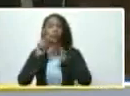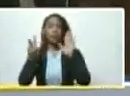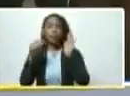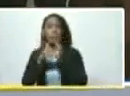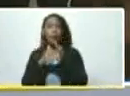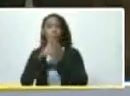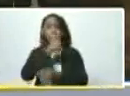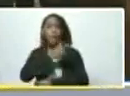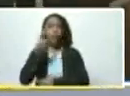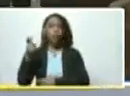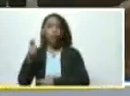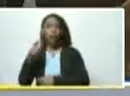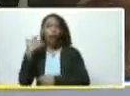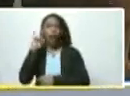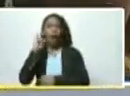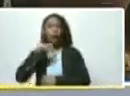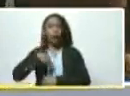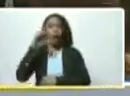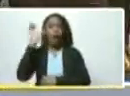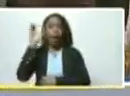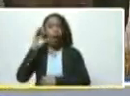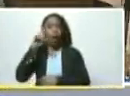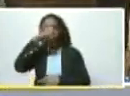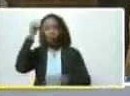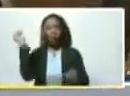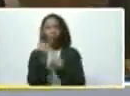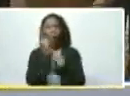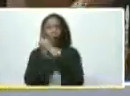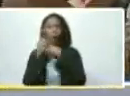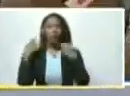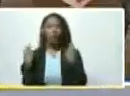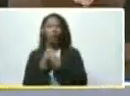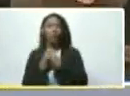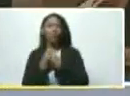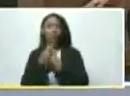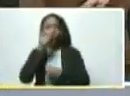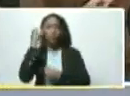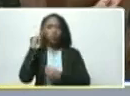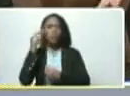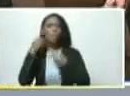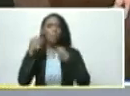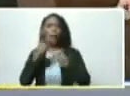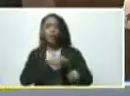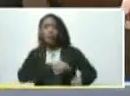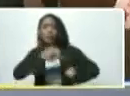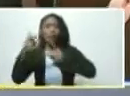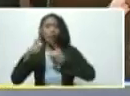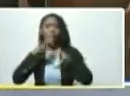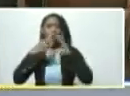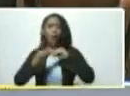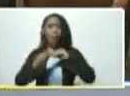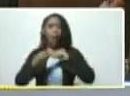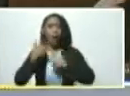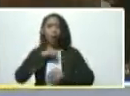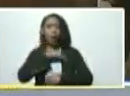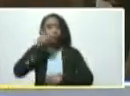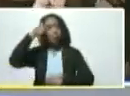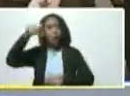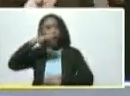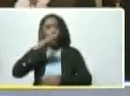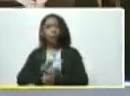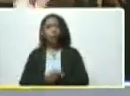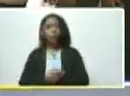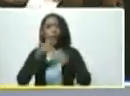17.000 personas que están en Caracas trabajando juntos y juntas para llevarle los CLAP a nuestro pueblo.